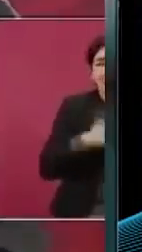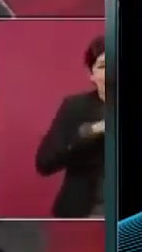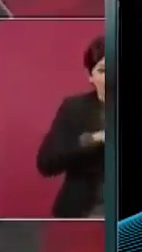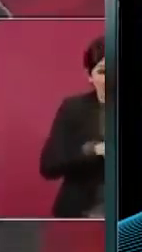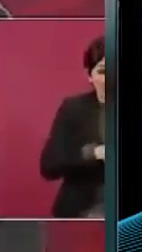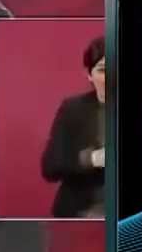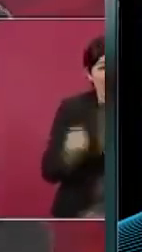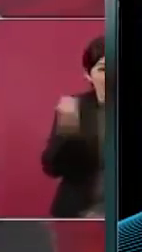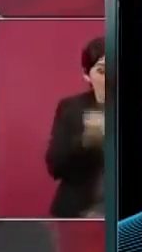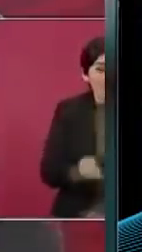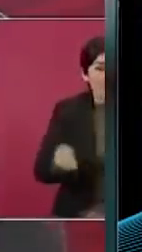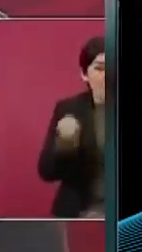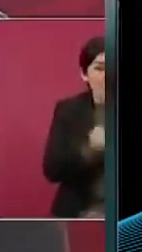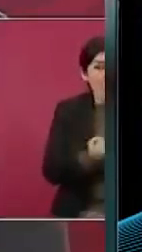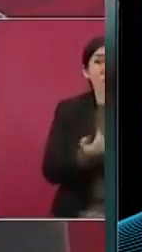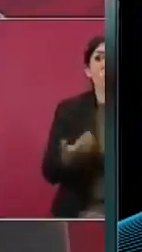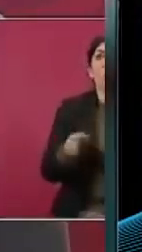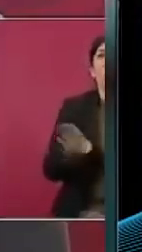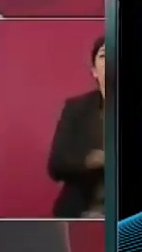sostener, que son